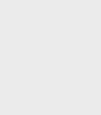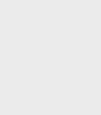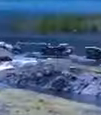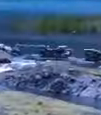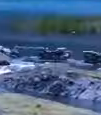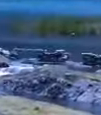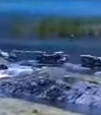cuándo